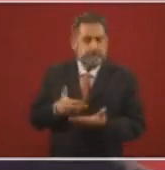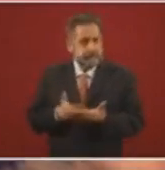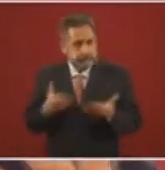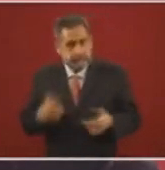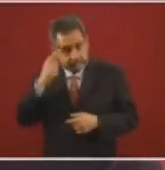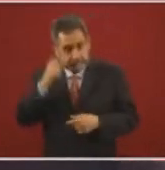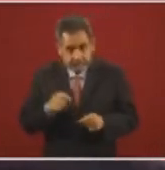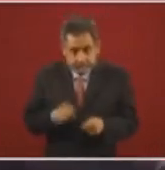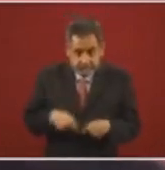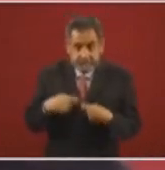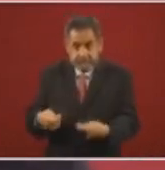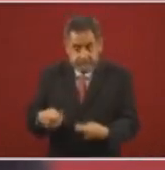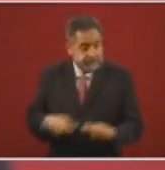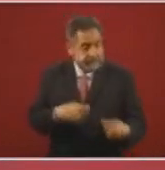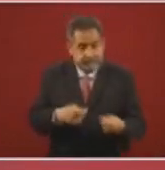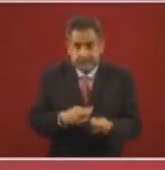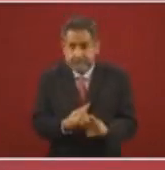para entregarlo